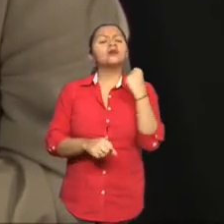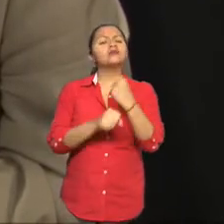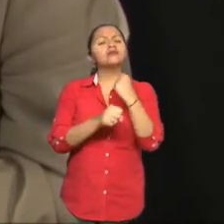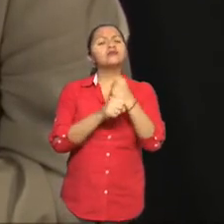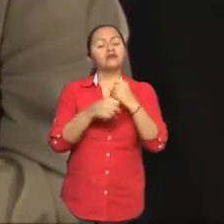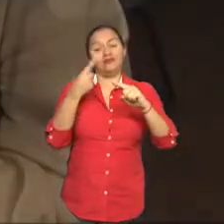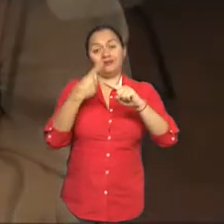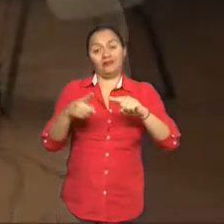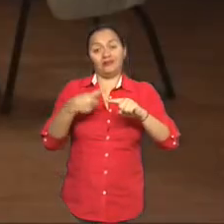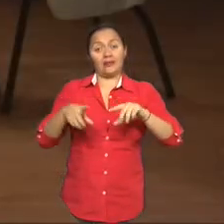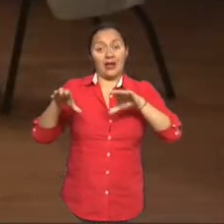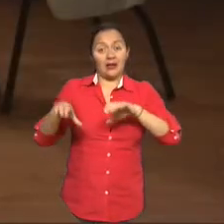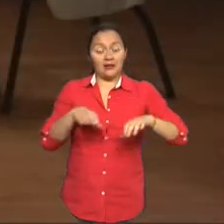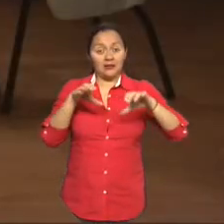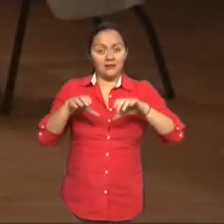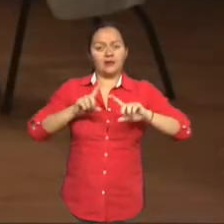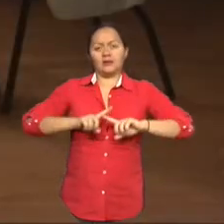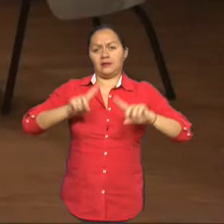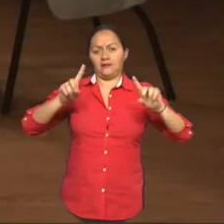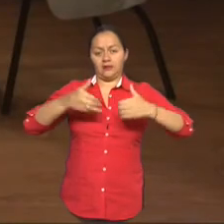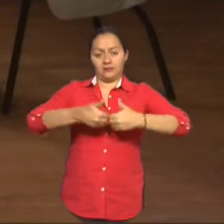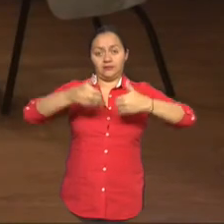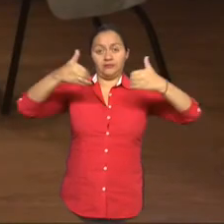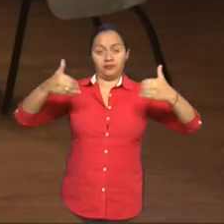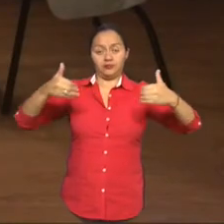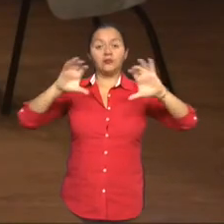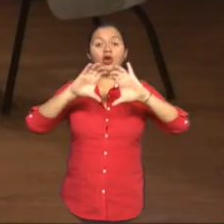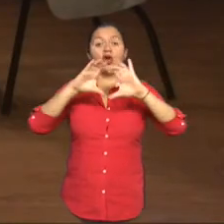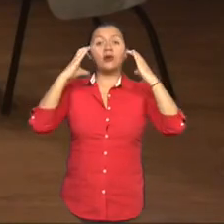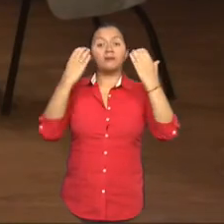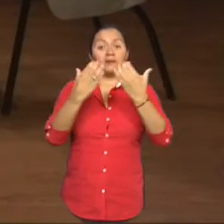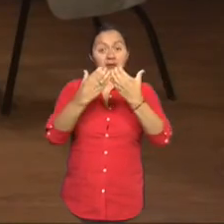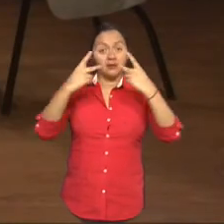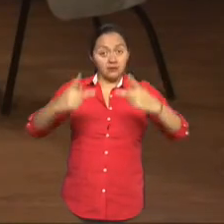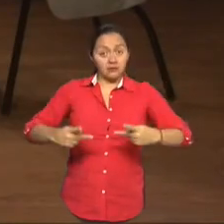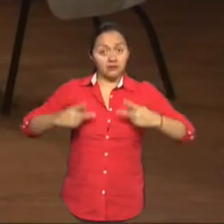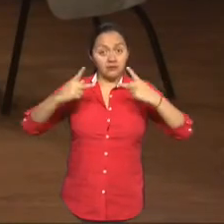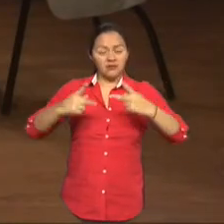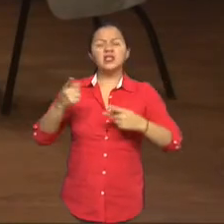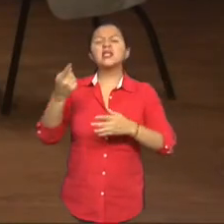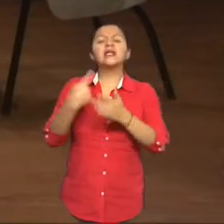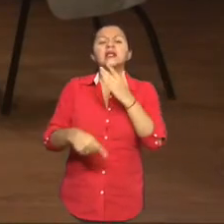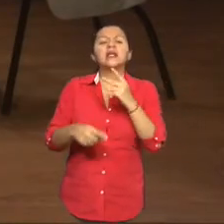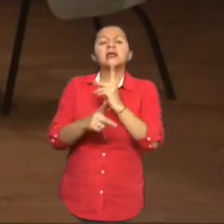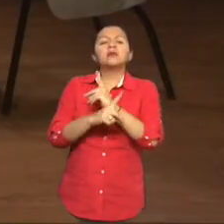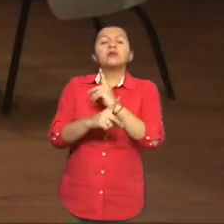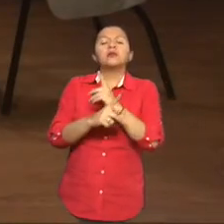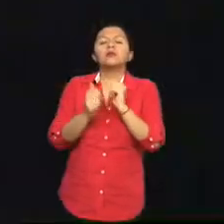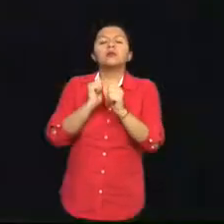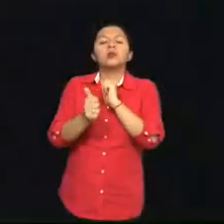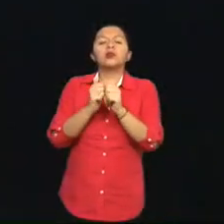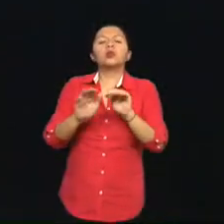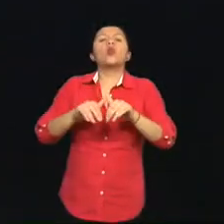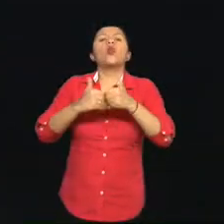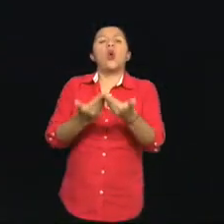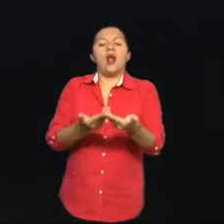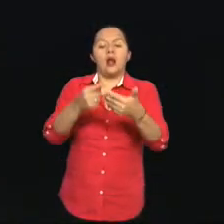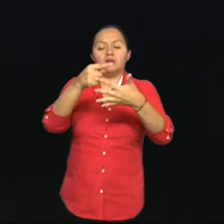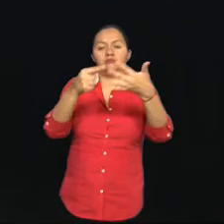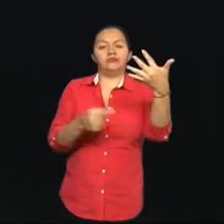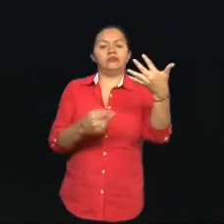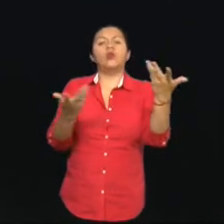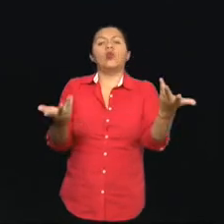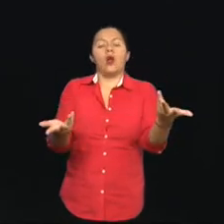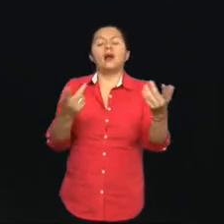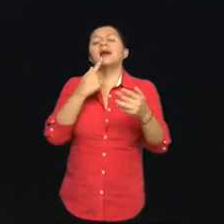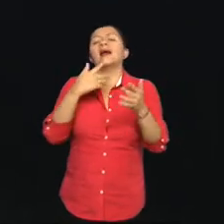varias actividades habría que diferenciar. ¿El Comité Paralímpico recoge qué tipo de deportes? Porque si